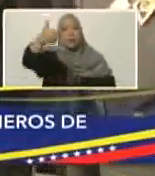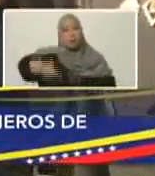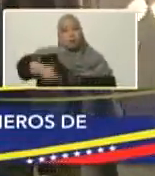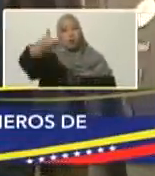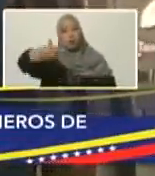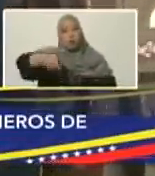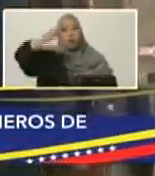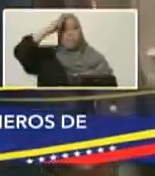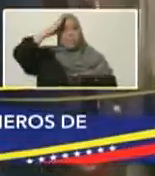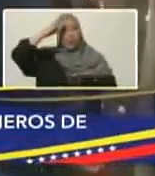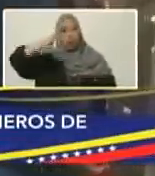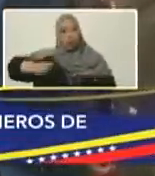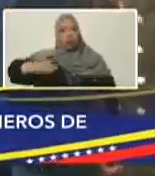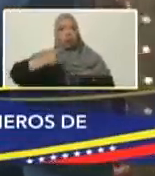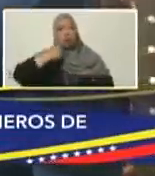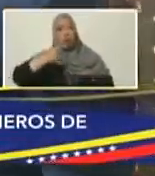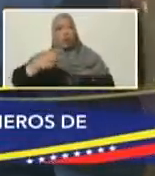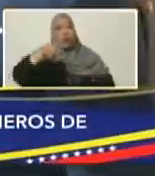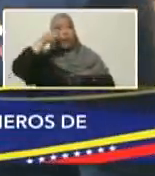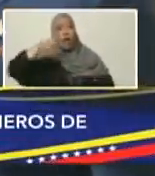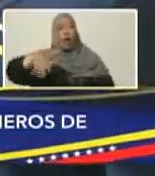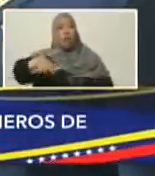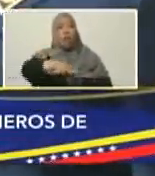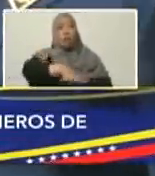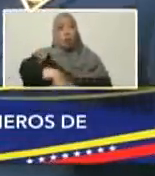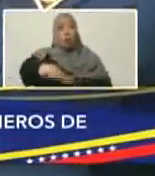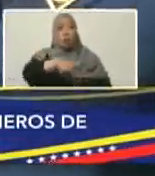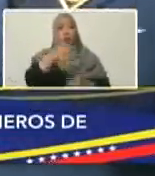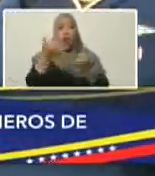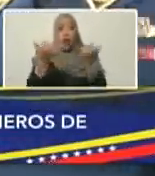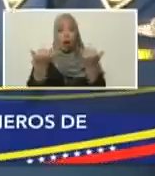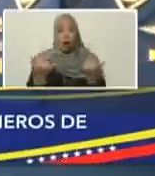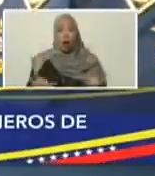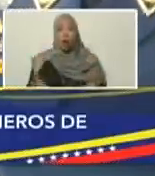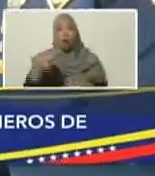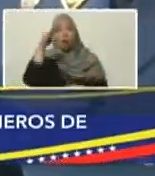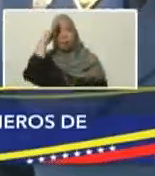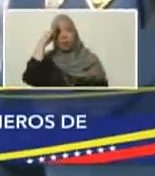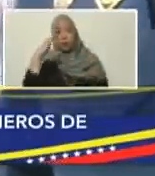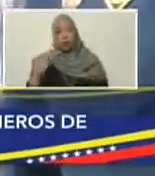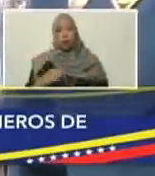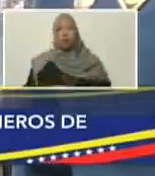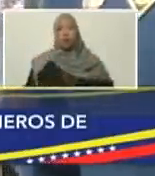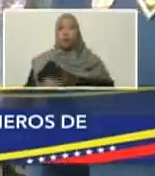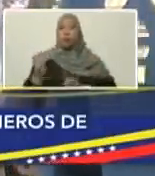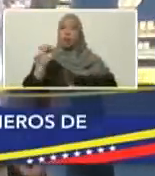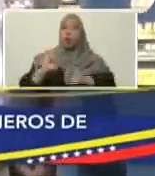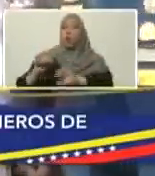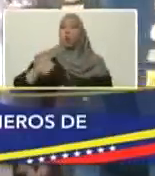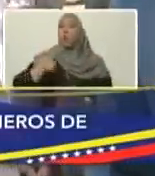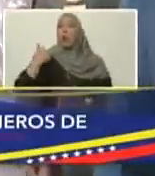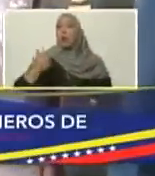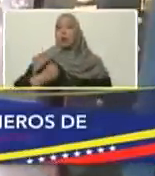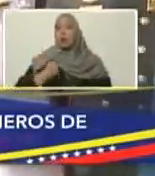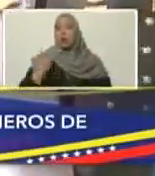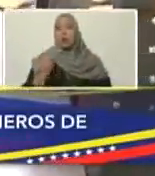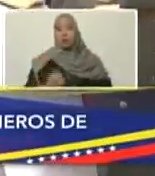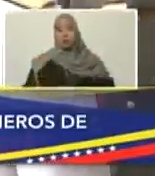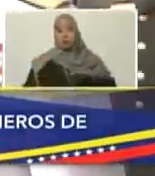mando militar, lo dije al pueblo y lo dije a la Fuerza Armada. Frente a cualquier